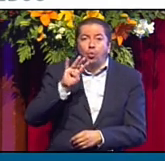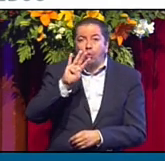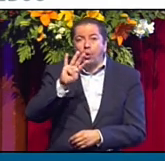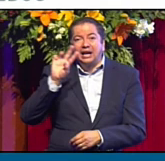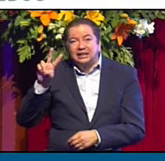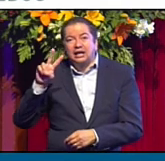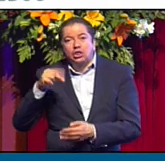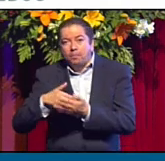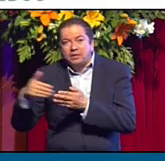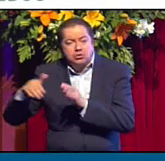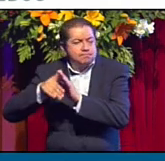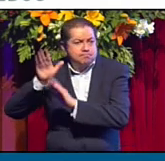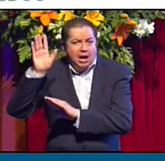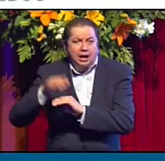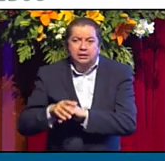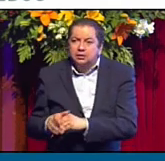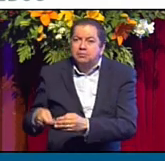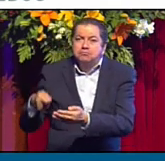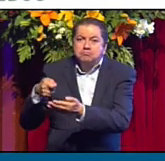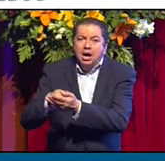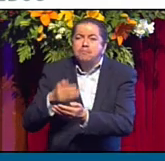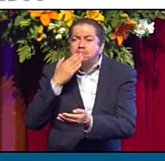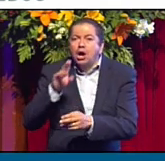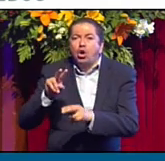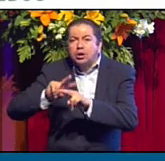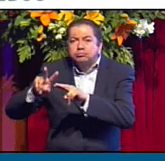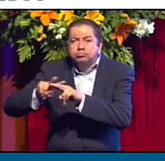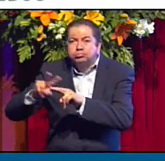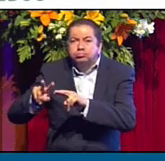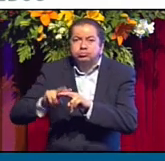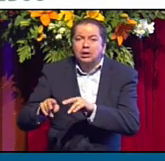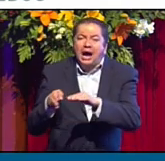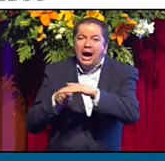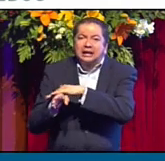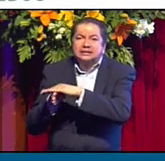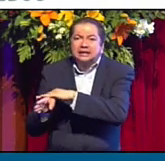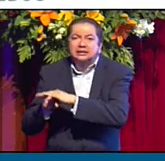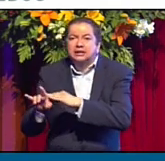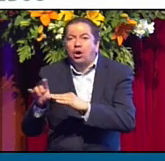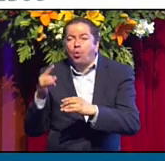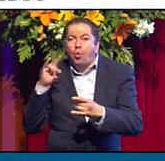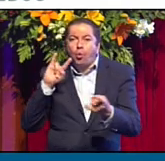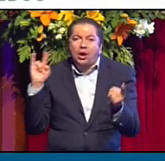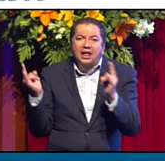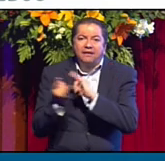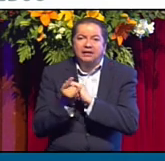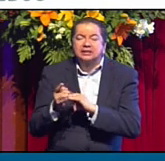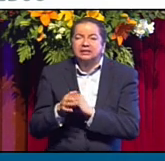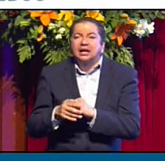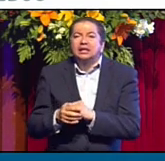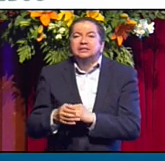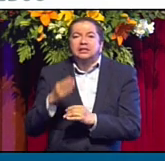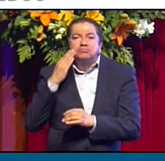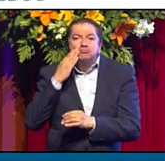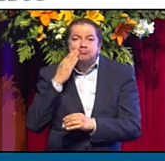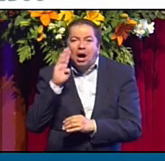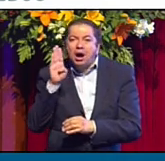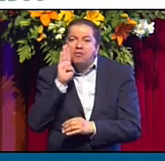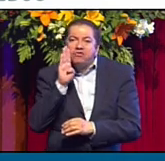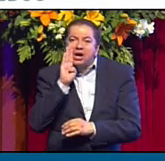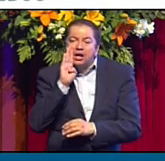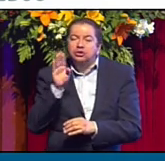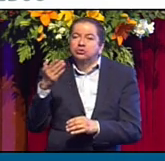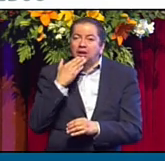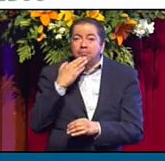42.264.302 pesos en un mejoramiento importante, la habilitación del acceso universal Universal de Servicio Higiénico de la Escuela del Mundo Vial